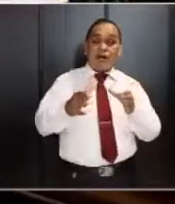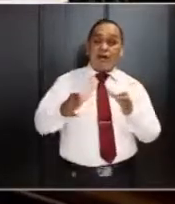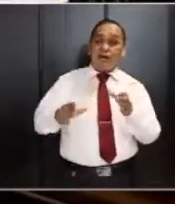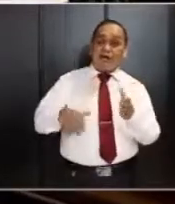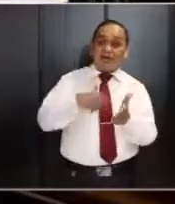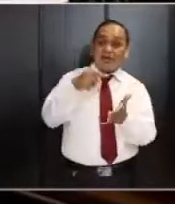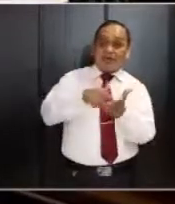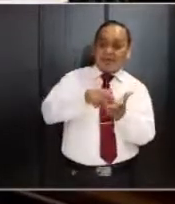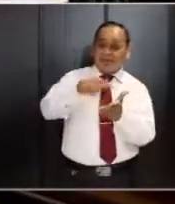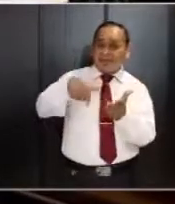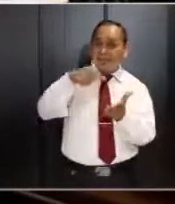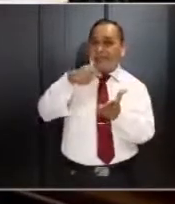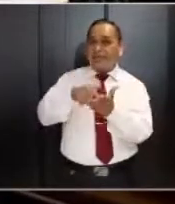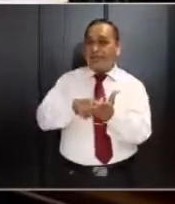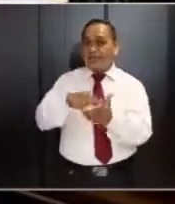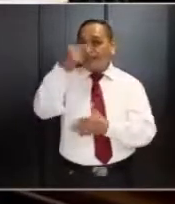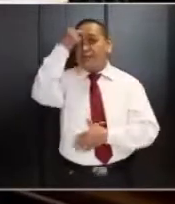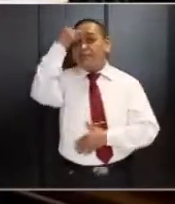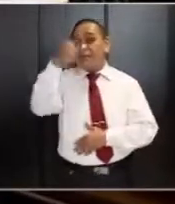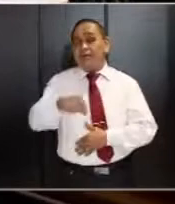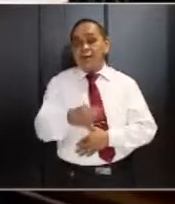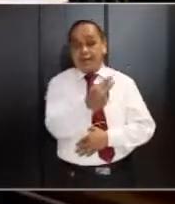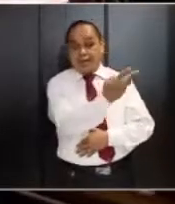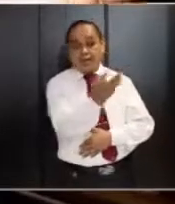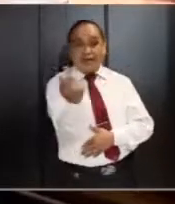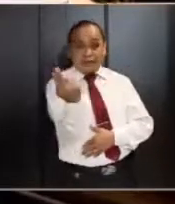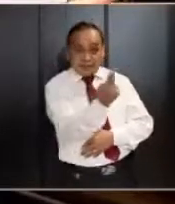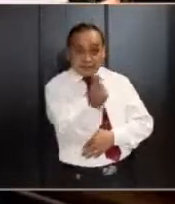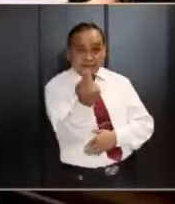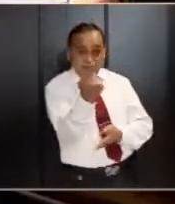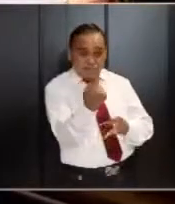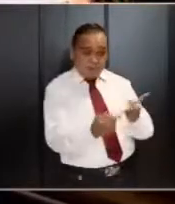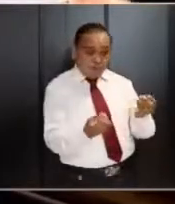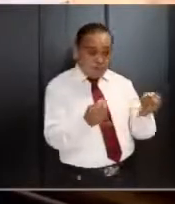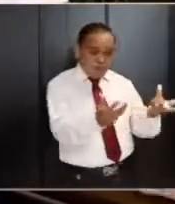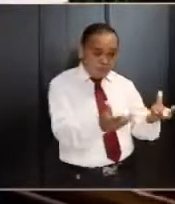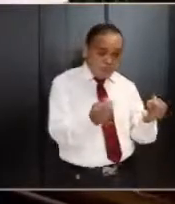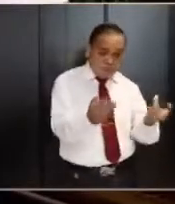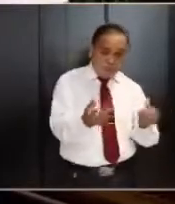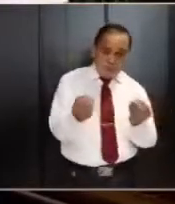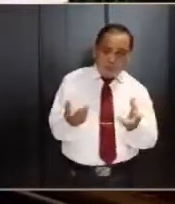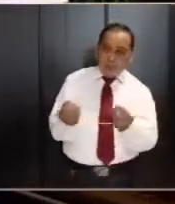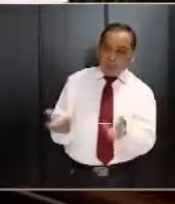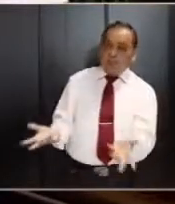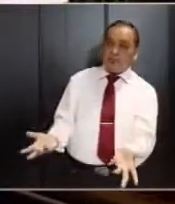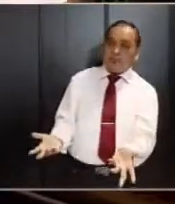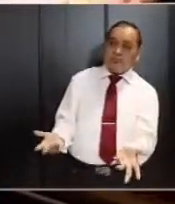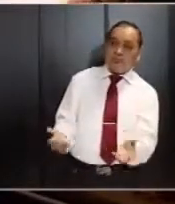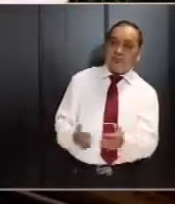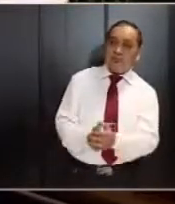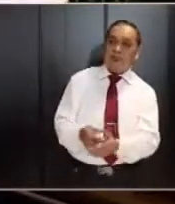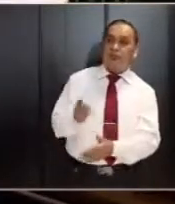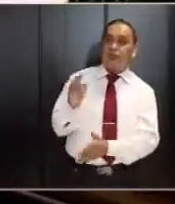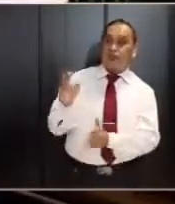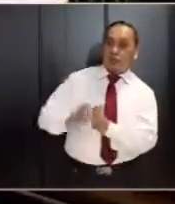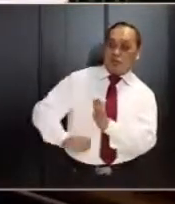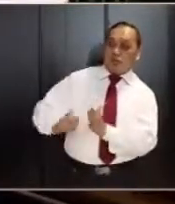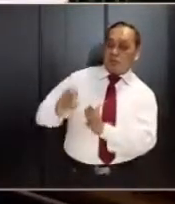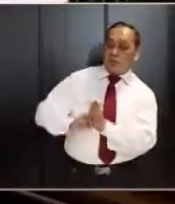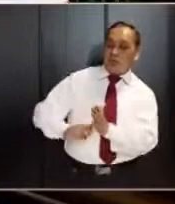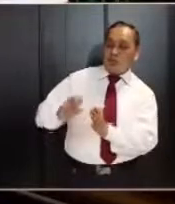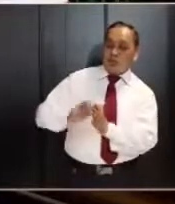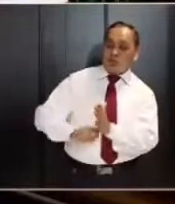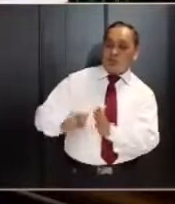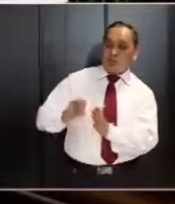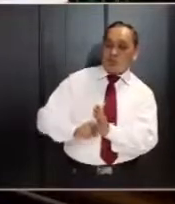dejarlos impecables, lo que necesiten. Hemos puesto y sigue Lilianita reparando los